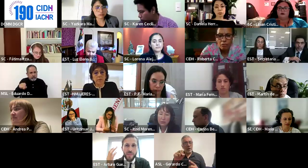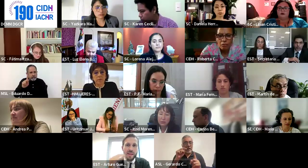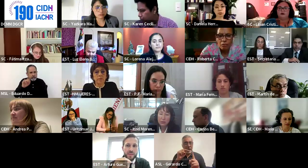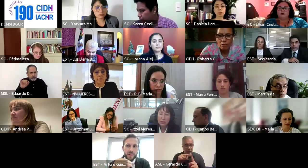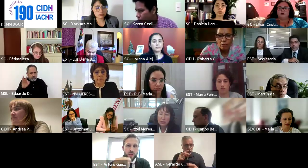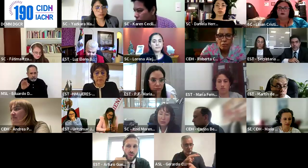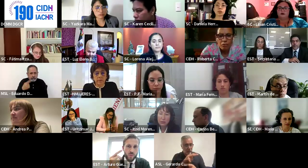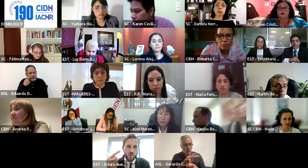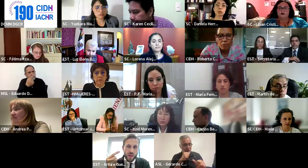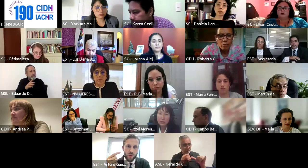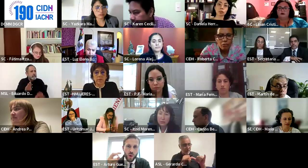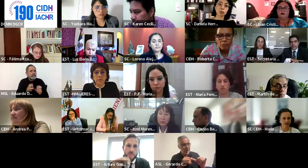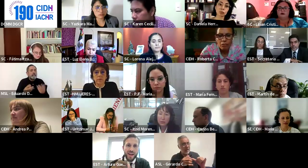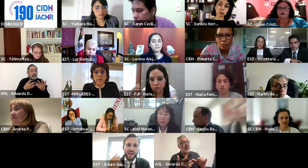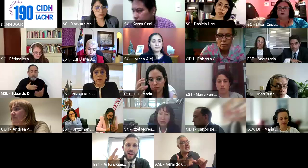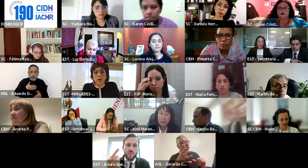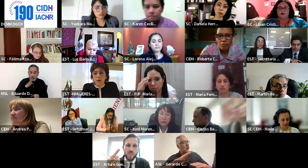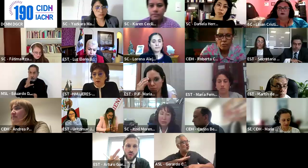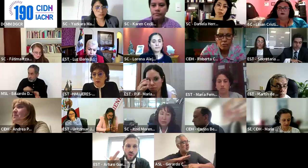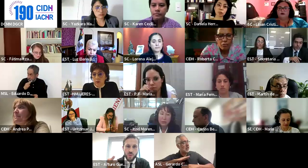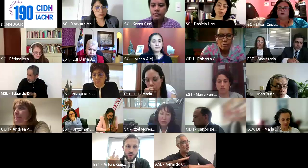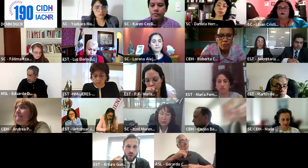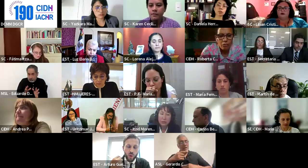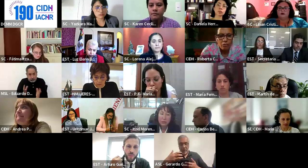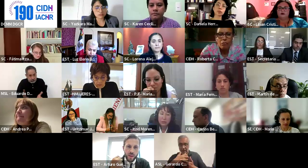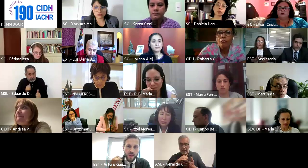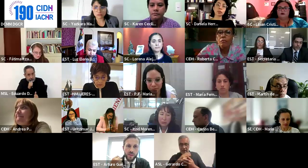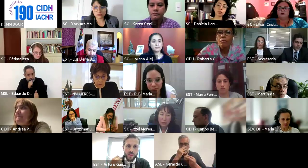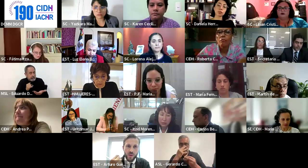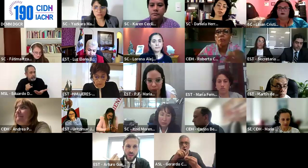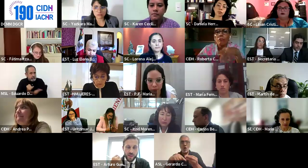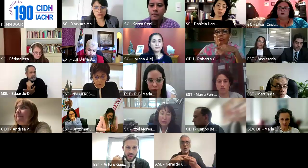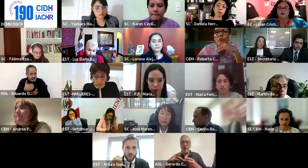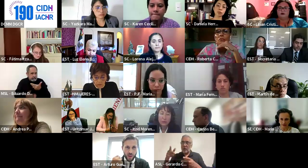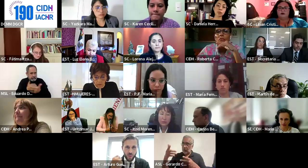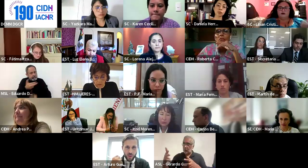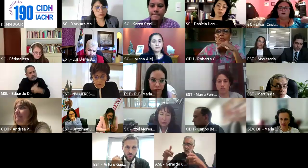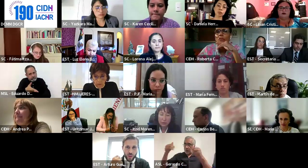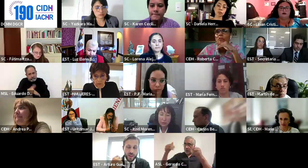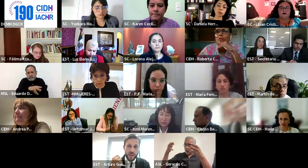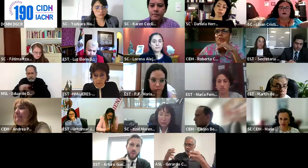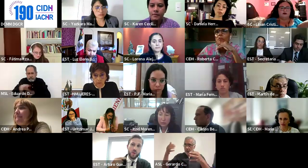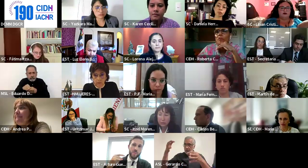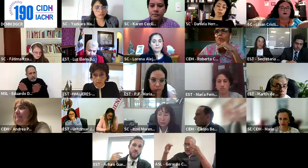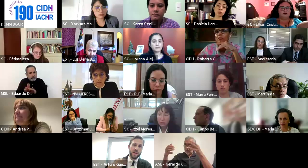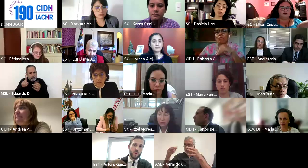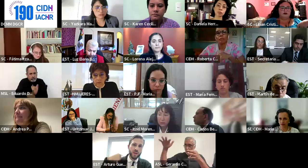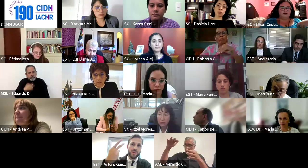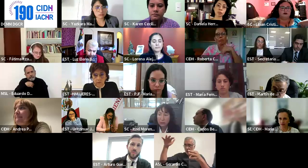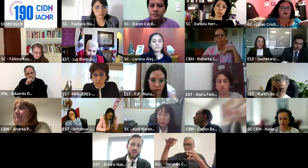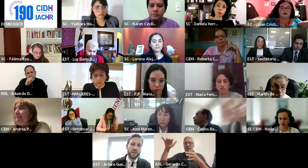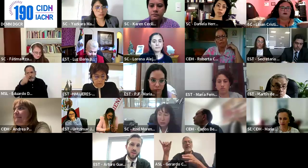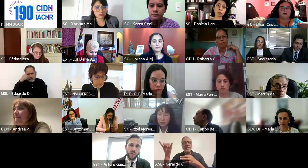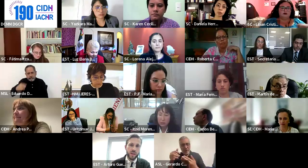utilizarlos para medir qué tanto estamos cumpliendo y para generar información respecto a la toma de decisiones al interior de la judicatura, pero también para